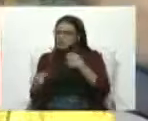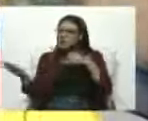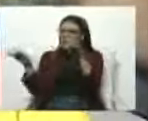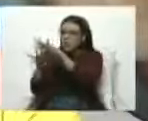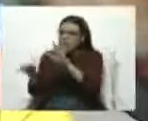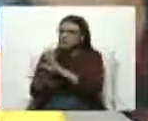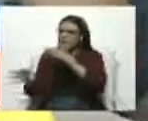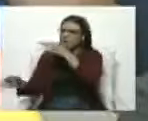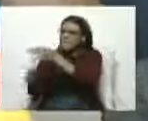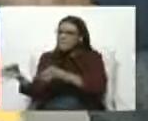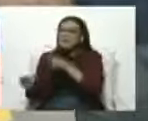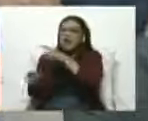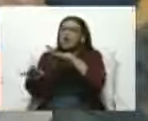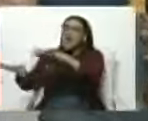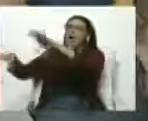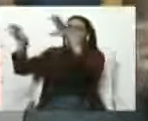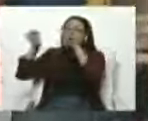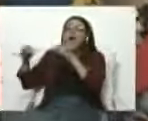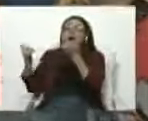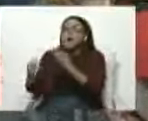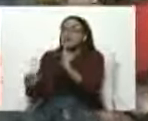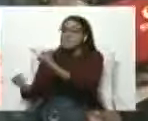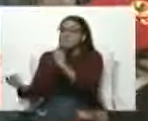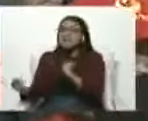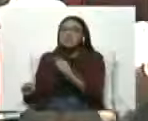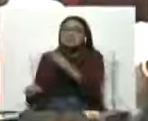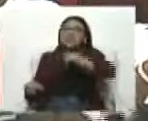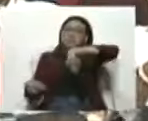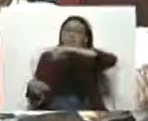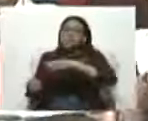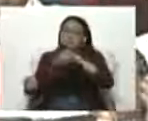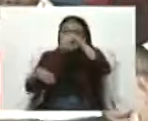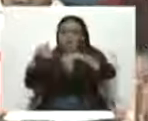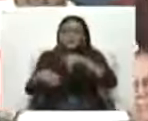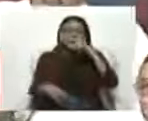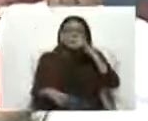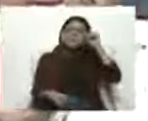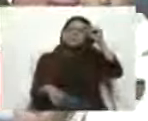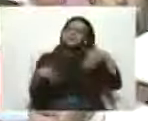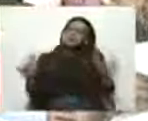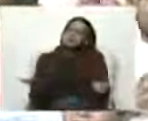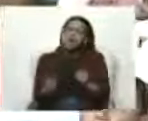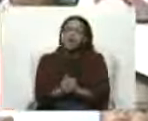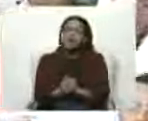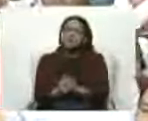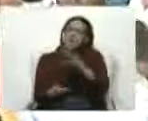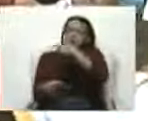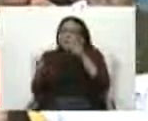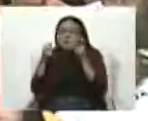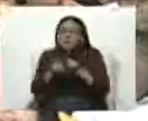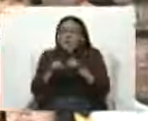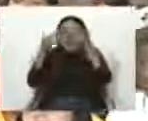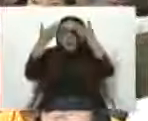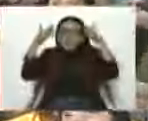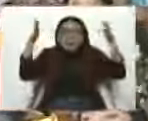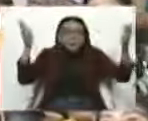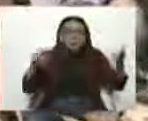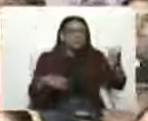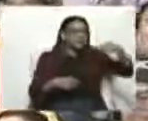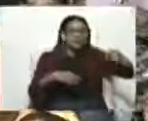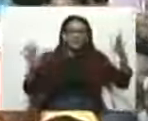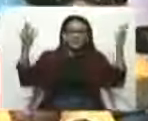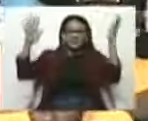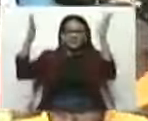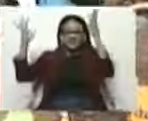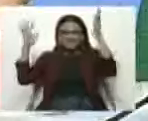nosotros es la paz, la tranquilidad, la prosperidad. Nadie más garantiza eso. ¿Lo garantiza algún candidato de